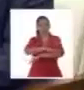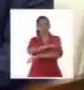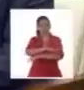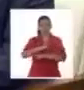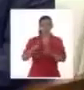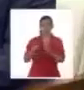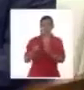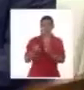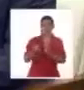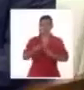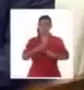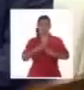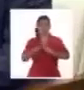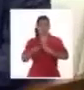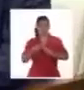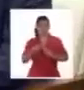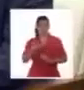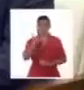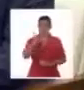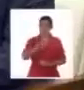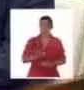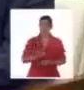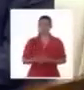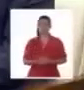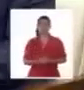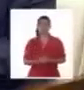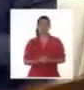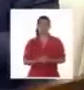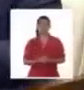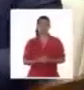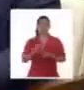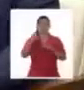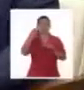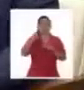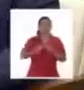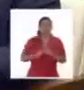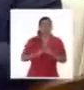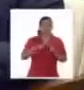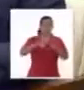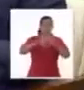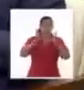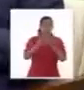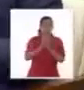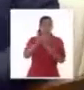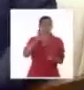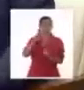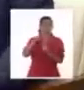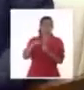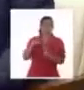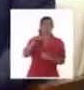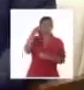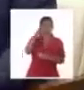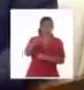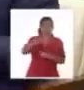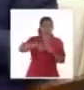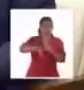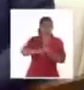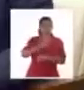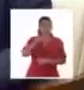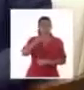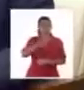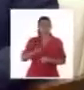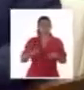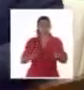Mira, no les queda más remedio. Y tú y yo en este programa, tú tienes mucha gente, a lo mejor